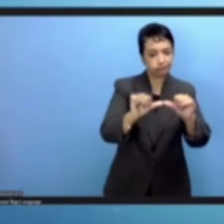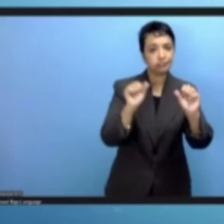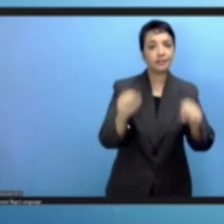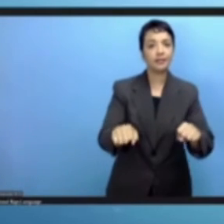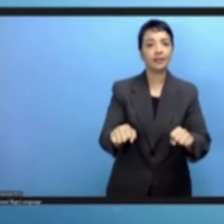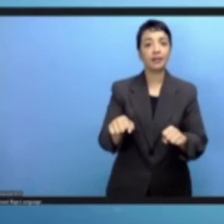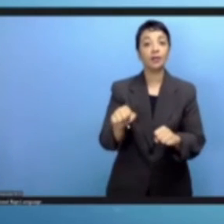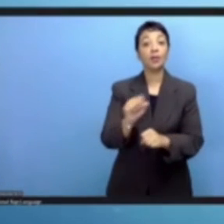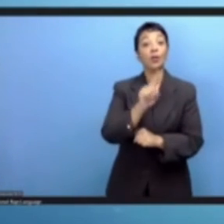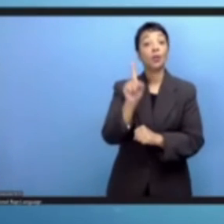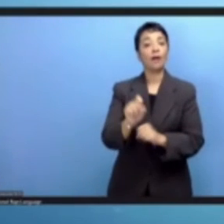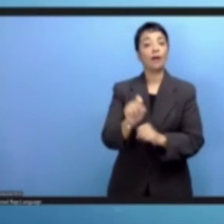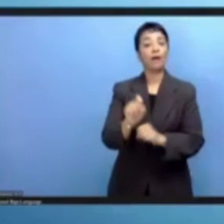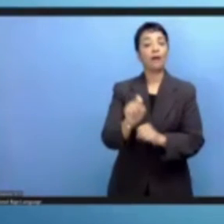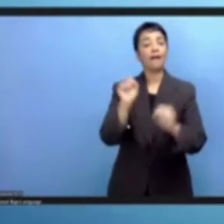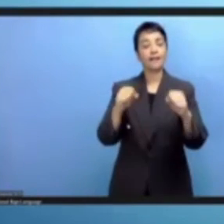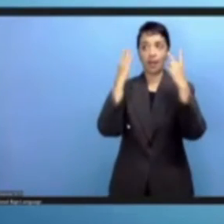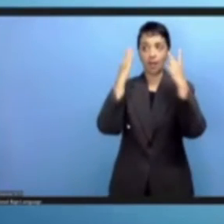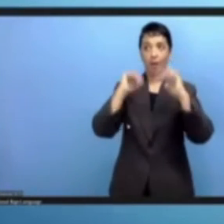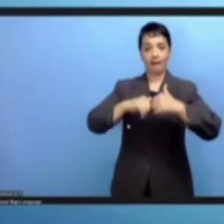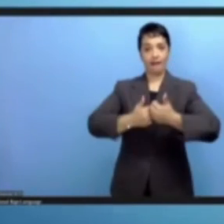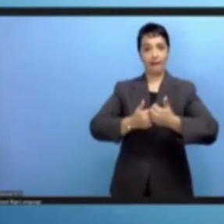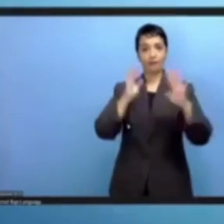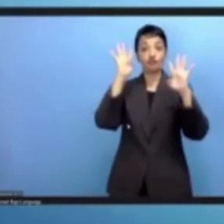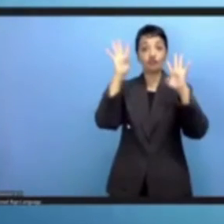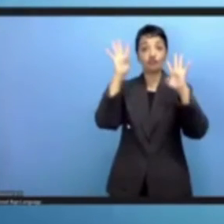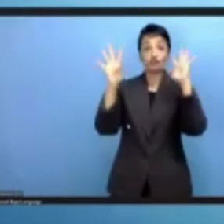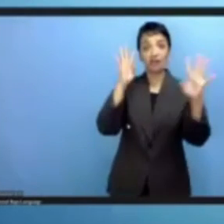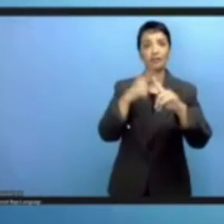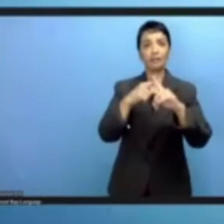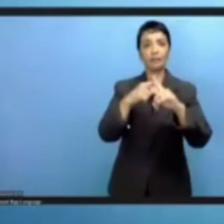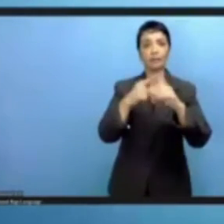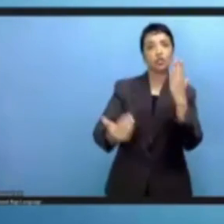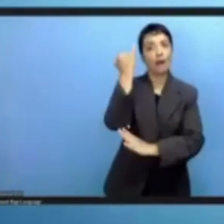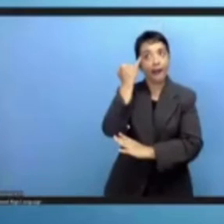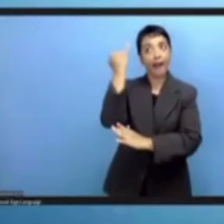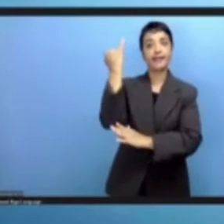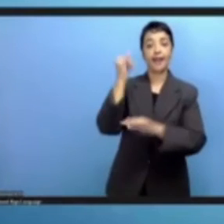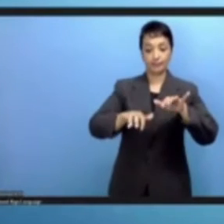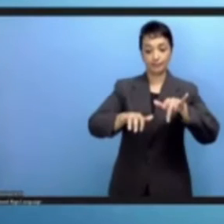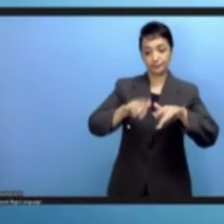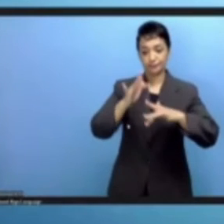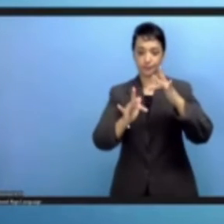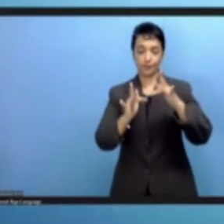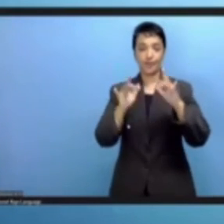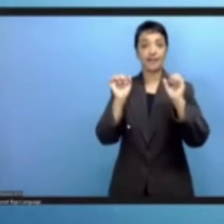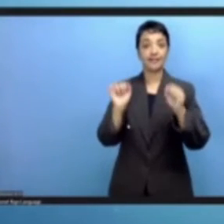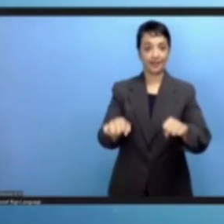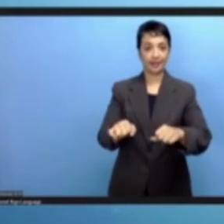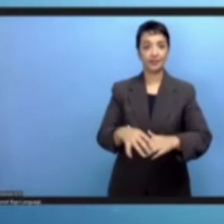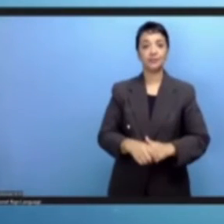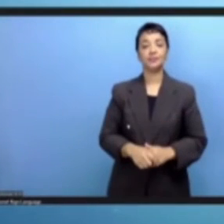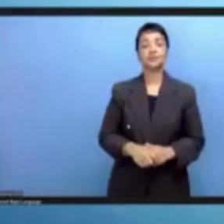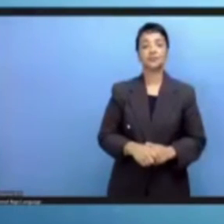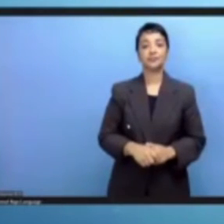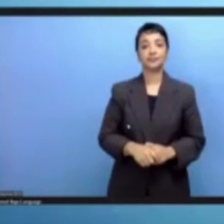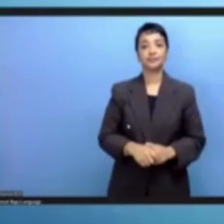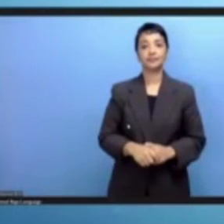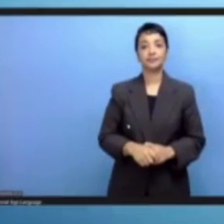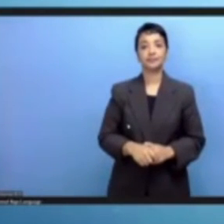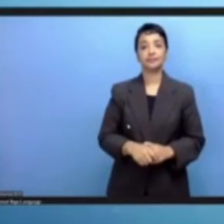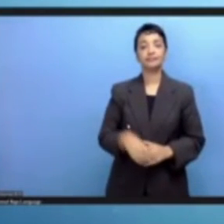en línea lo que permite la creatividad y la implementación de innovaciones en un país